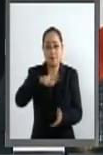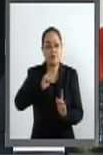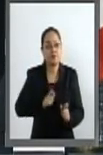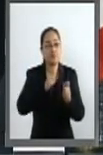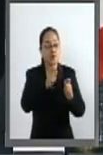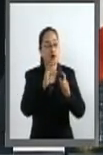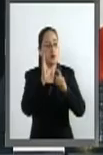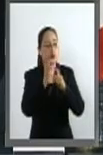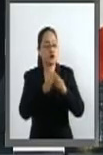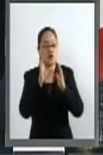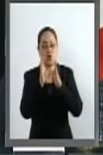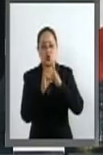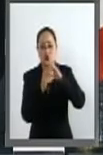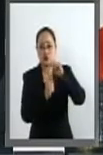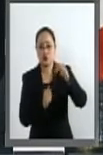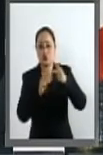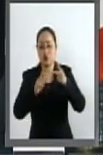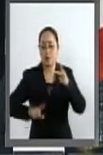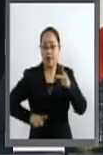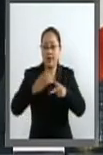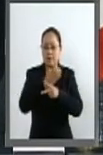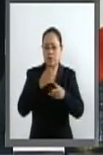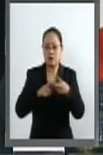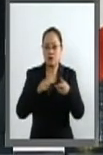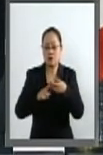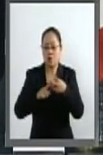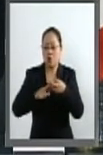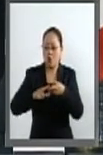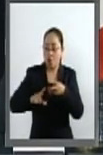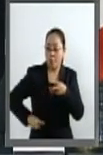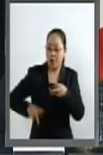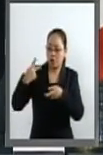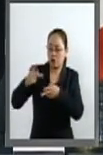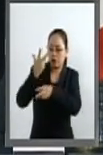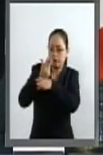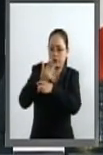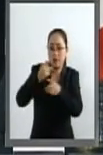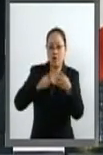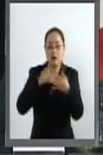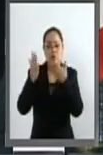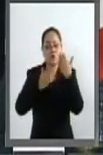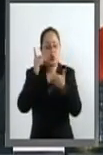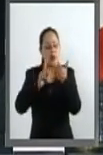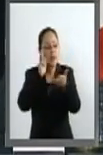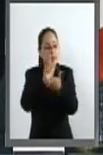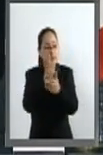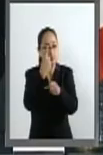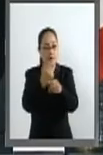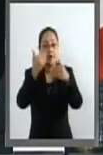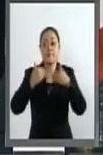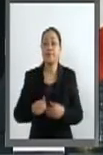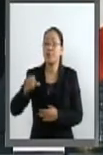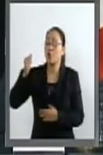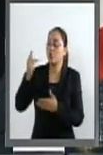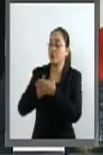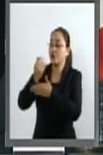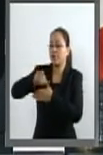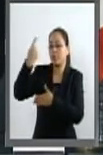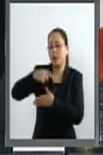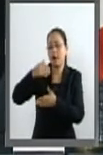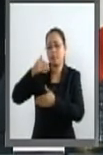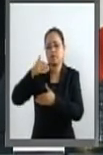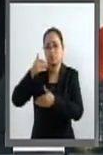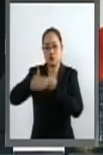Puntos Constitucionales, de Gobernación, de Reforma del Estado y de Estudios Legislativos Primera. El que reforma la Ley General de Instituciones y